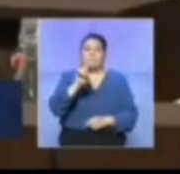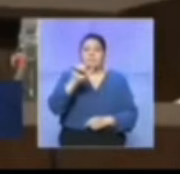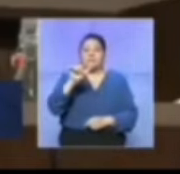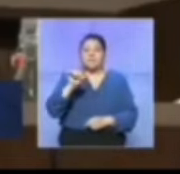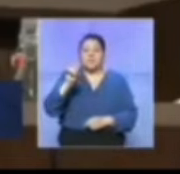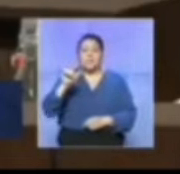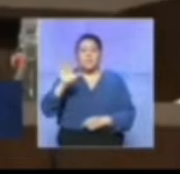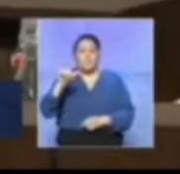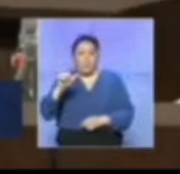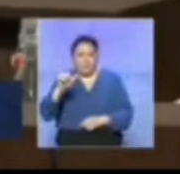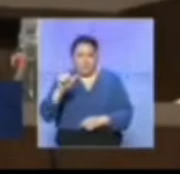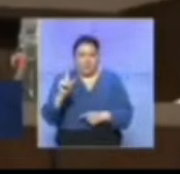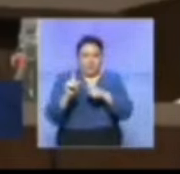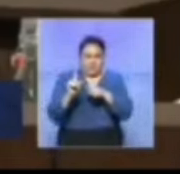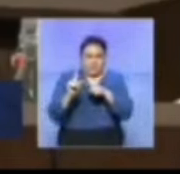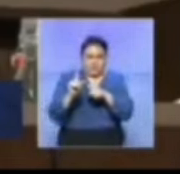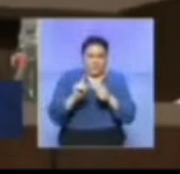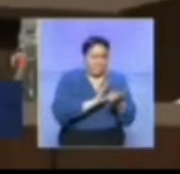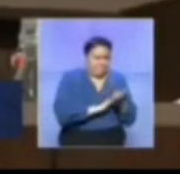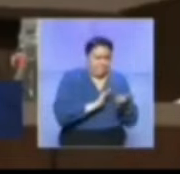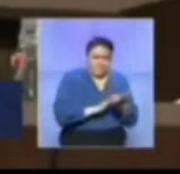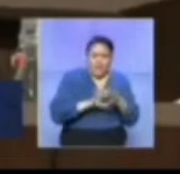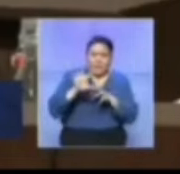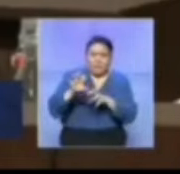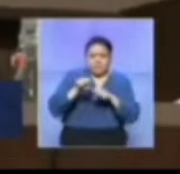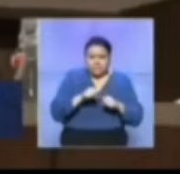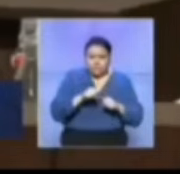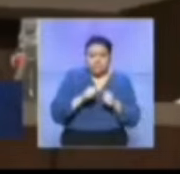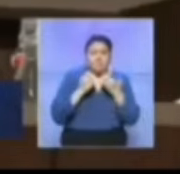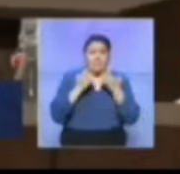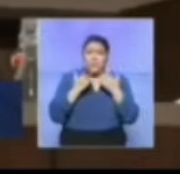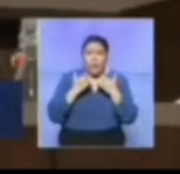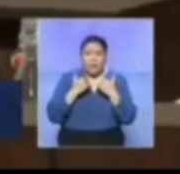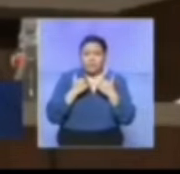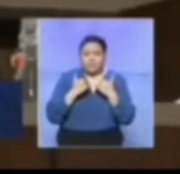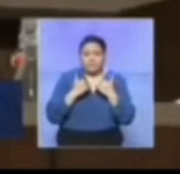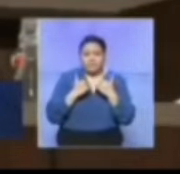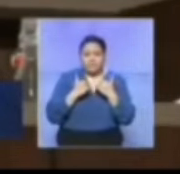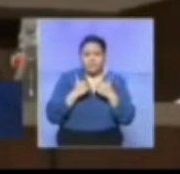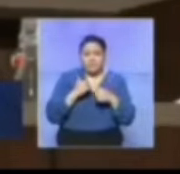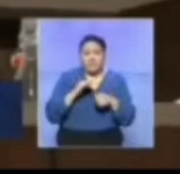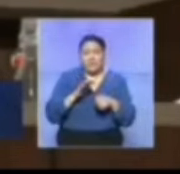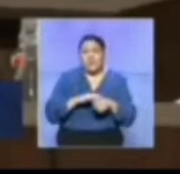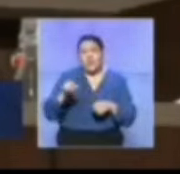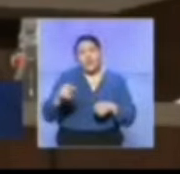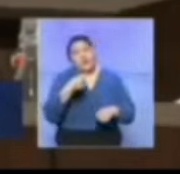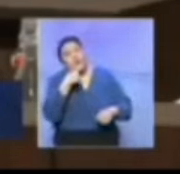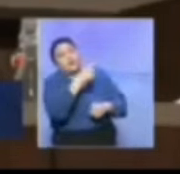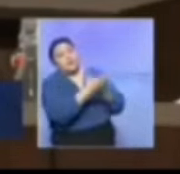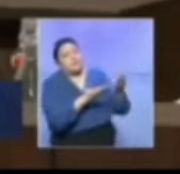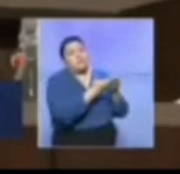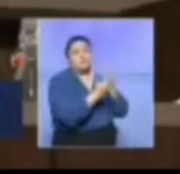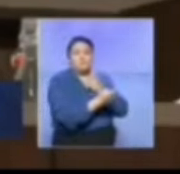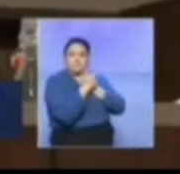hay una orden de detención vigente, porque hay también suspensiones de amparo. ¿Cómo